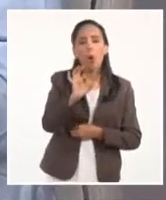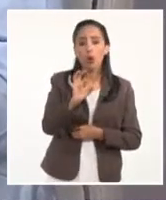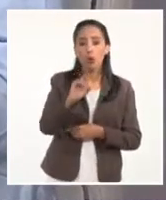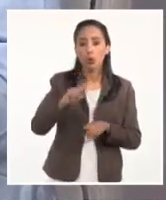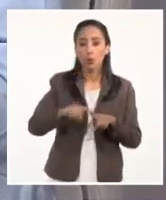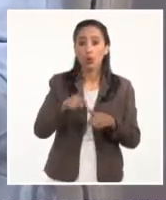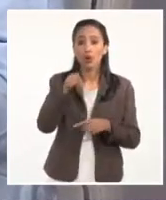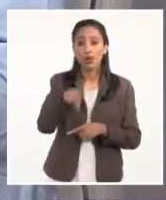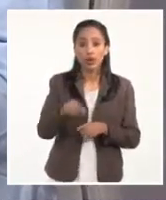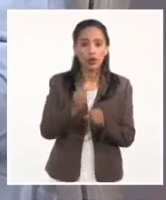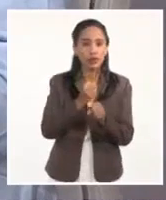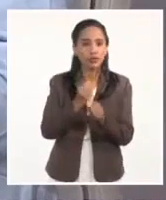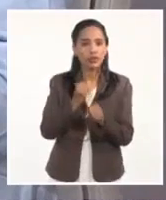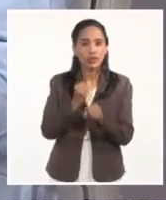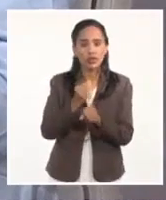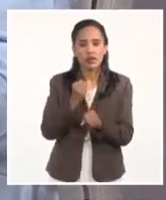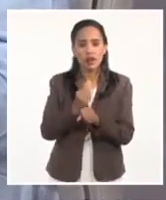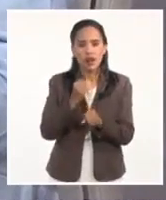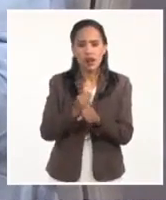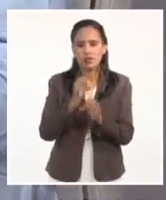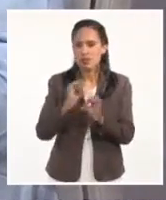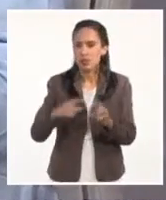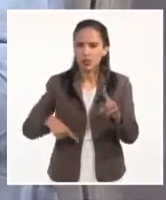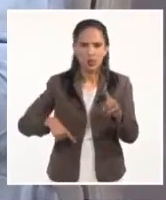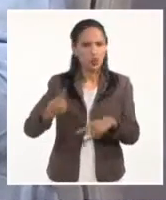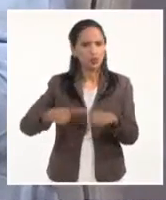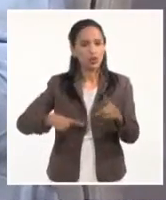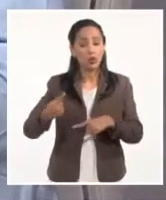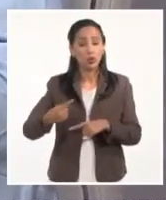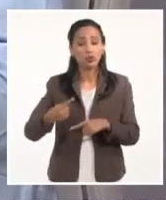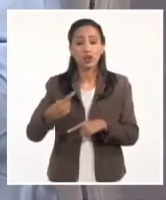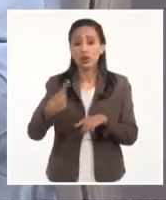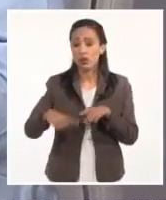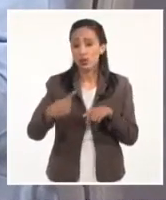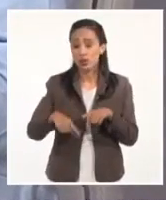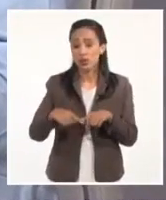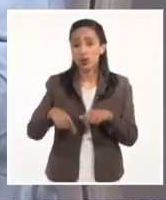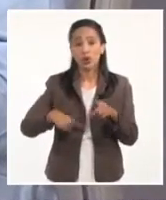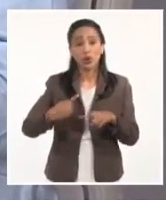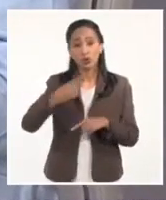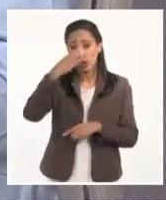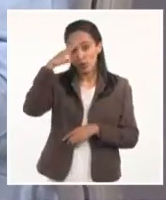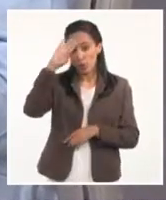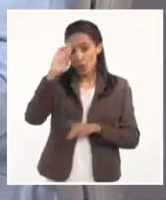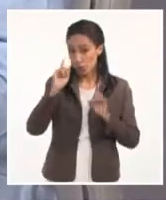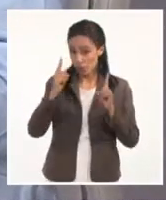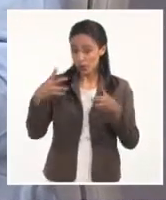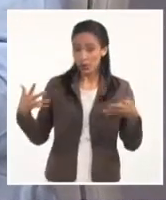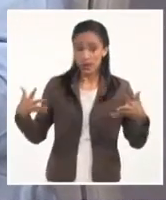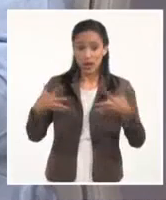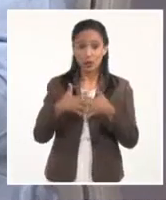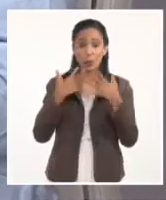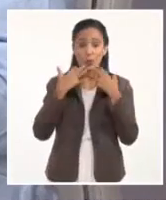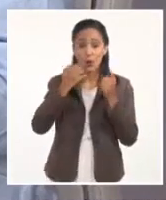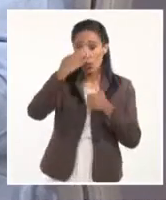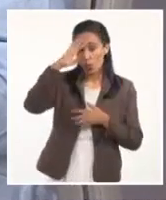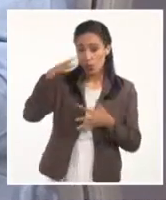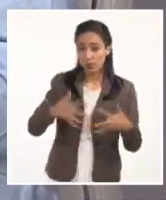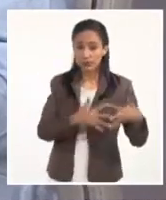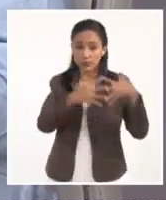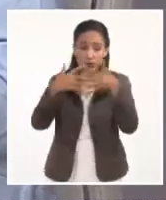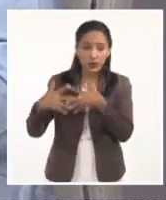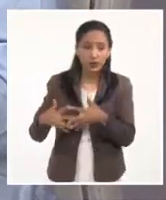eso han hecho fortunas de eso los políticos y el día que mejore la relación entre dos países los políticos tipo marco rubio tipo